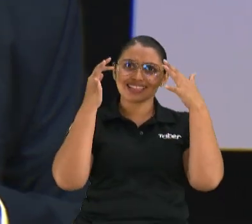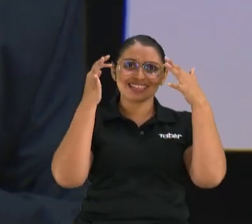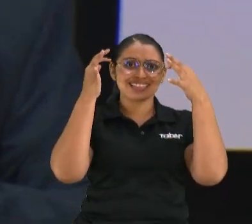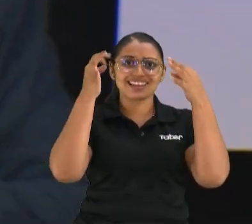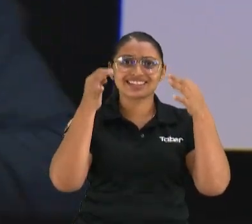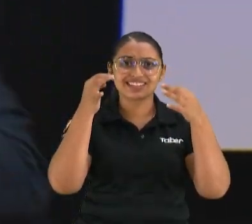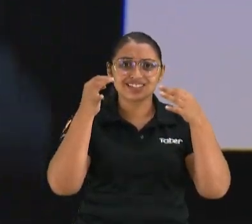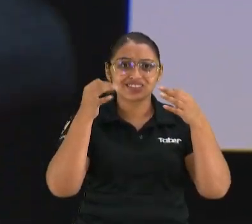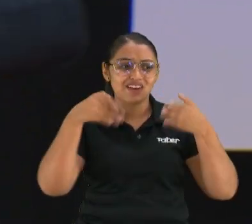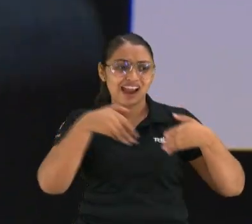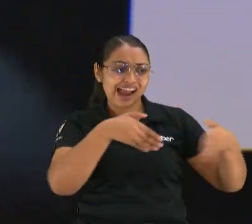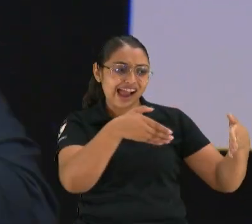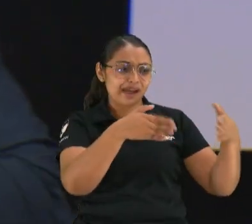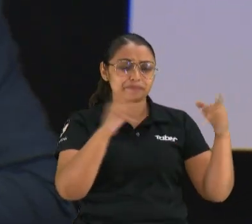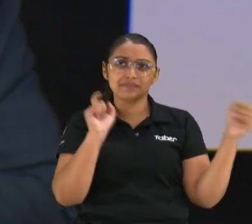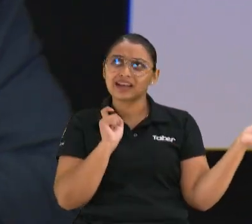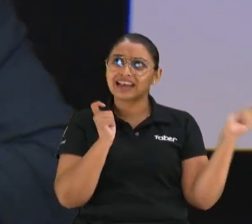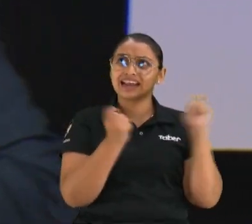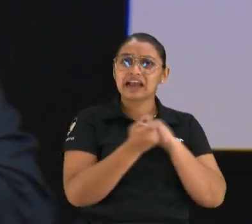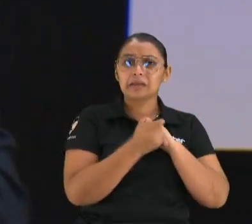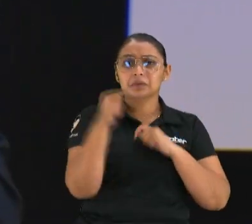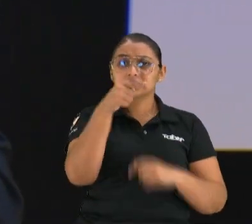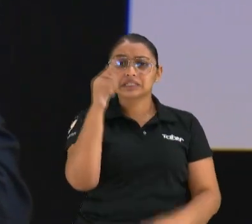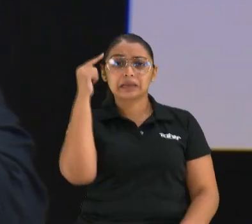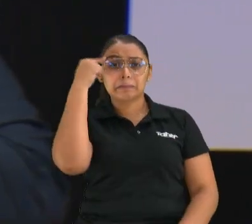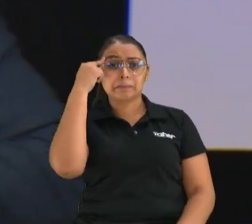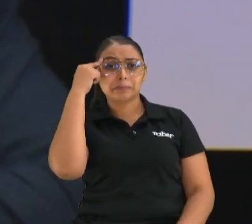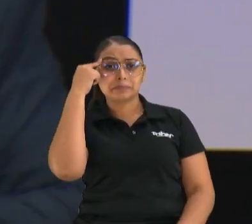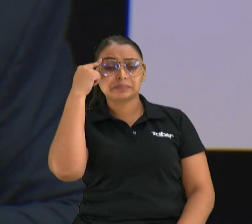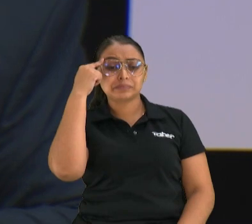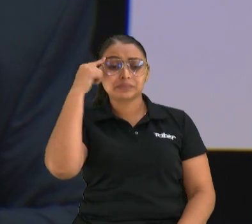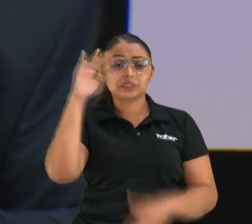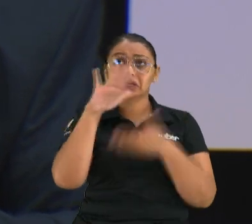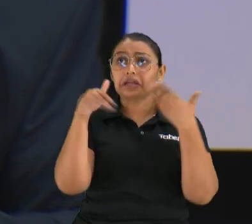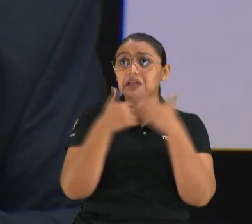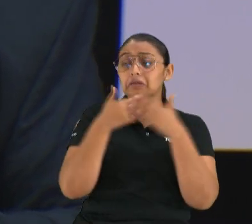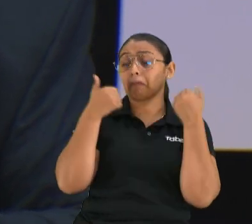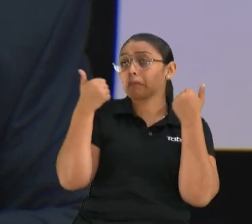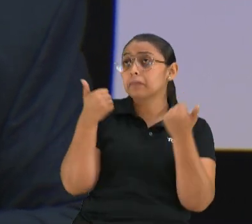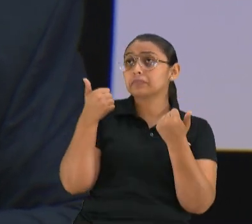por ese camino y cree que las cosas van a estar bien mente reprobada